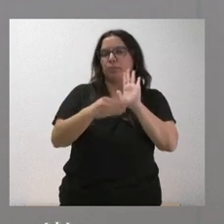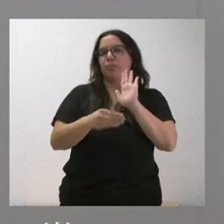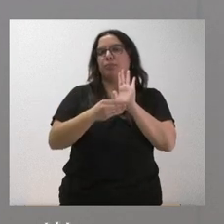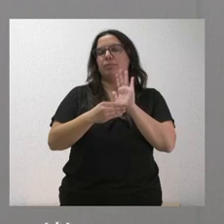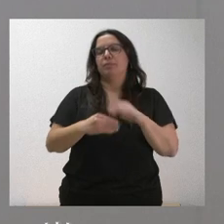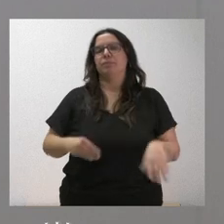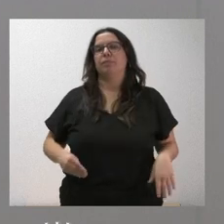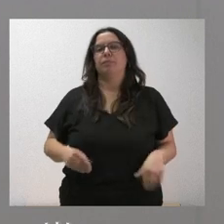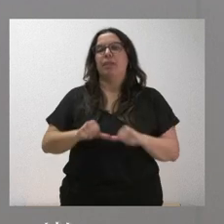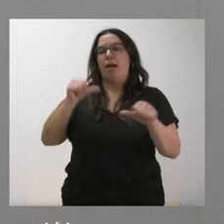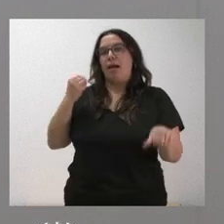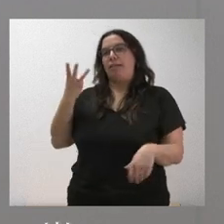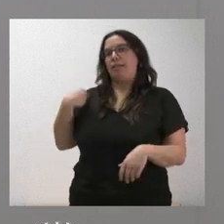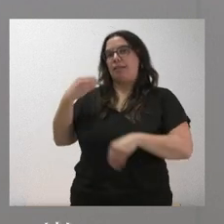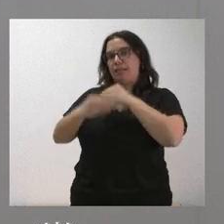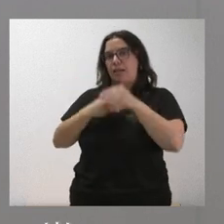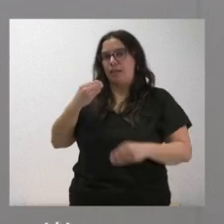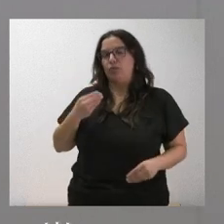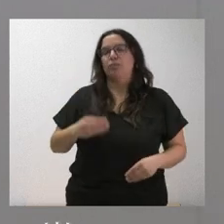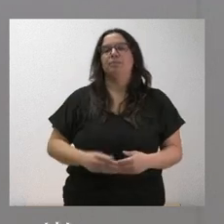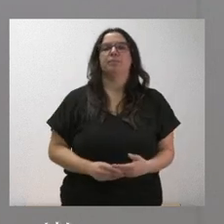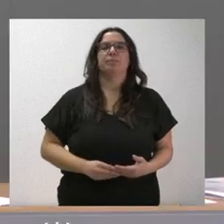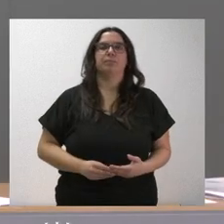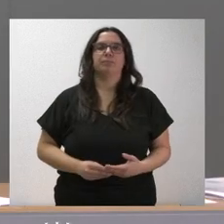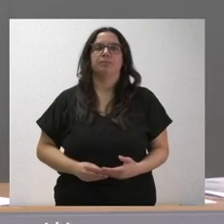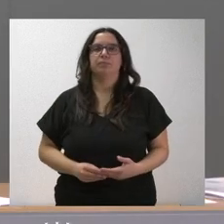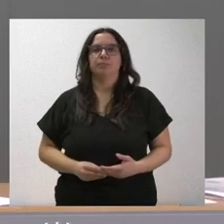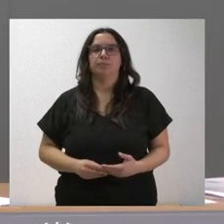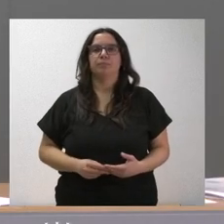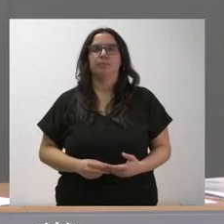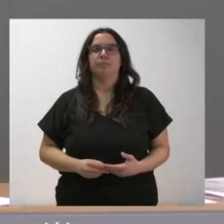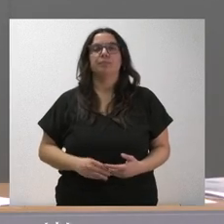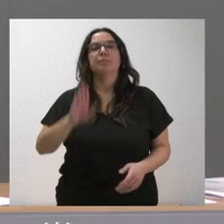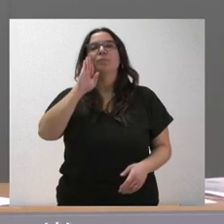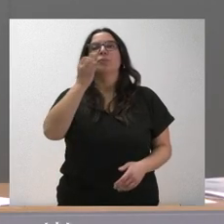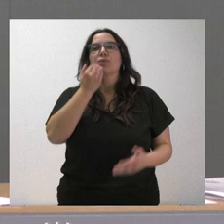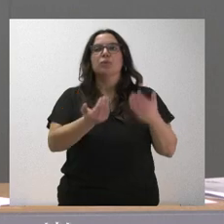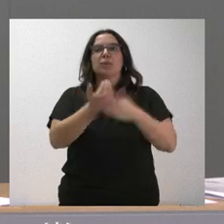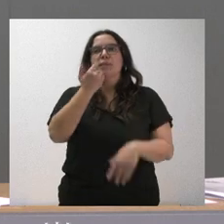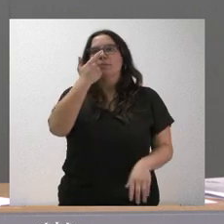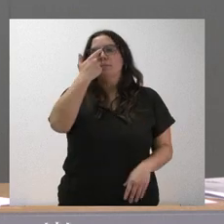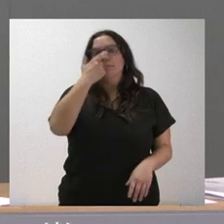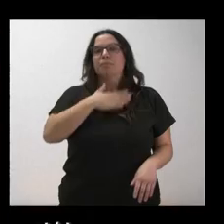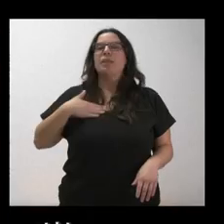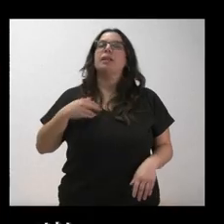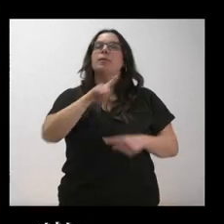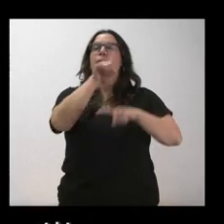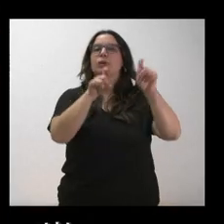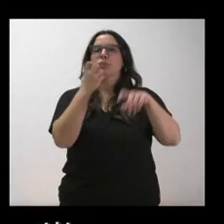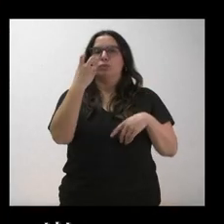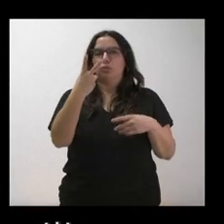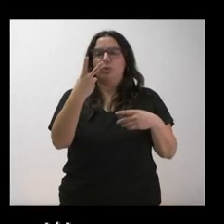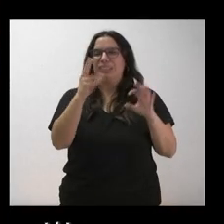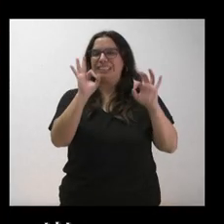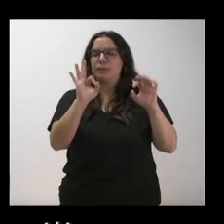rebajas tributarias realizadas con anterioridad en los últimos años Hola buenos días le quería dec dos planteamientos dos preguntas muy